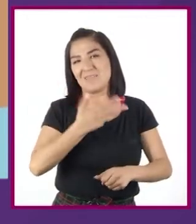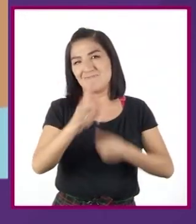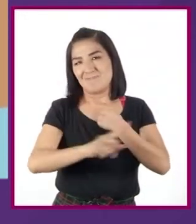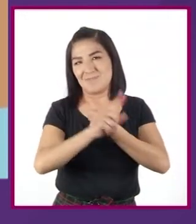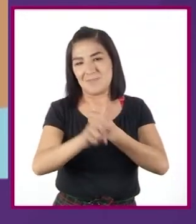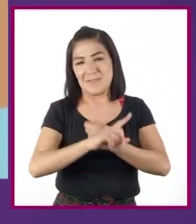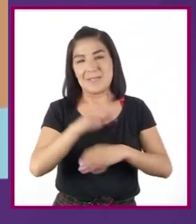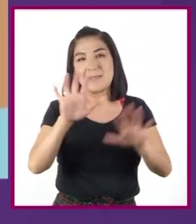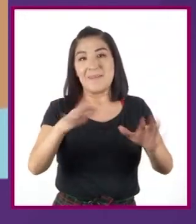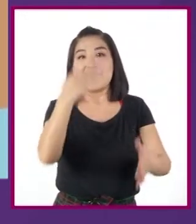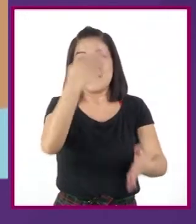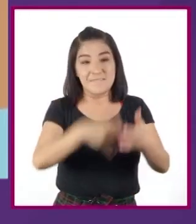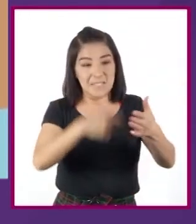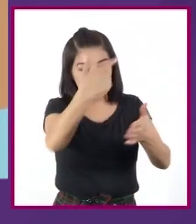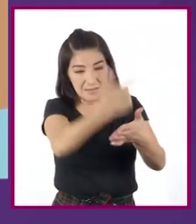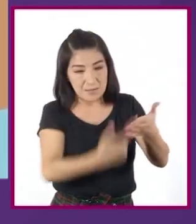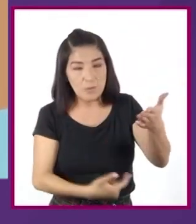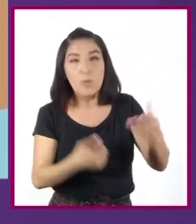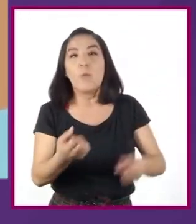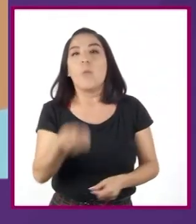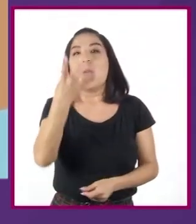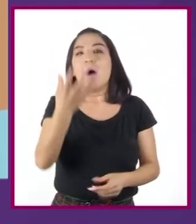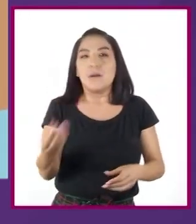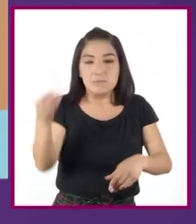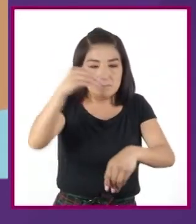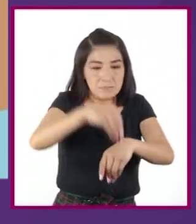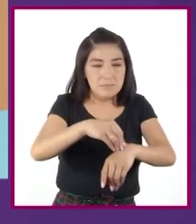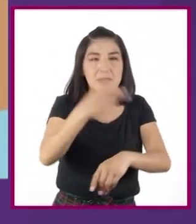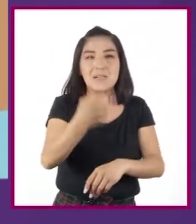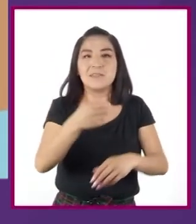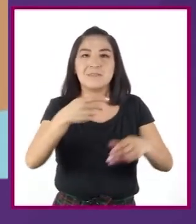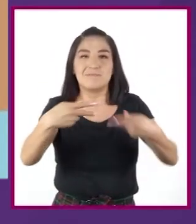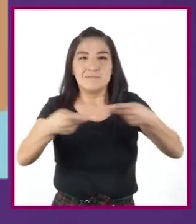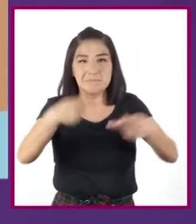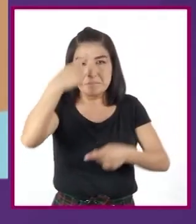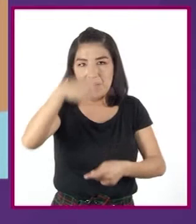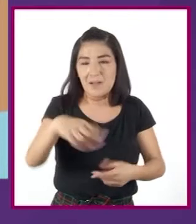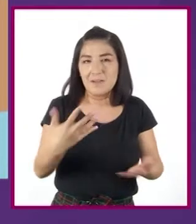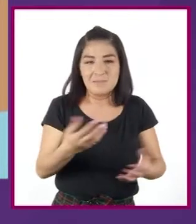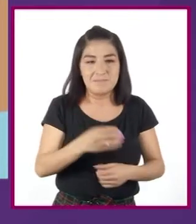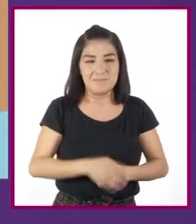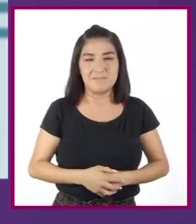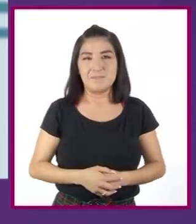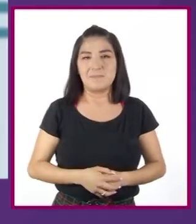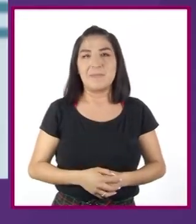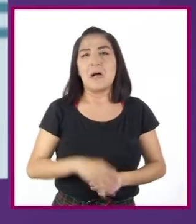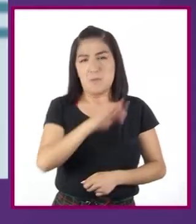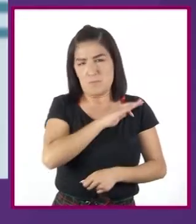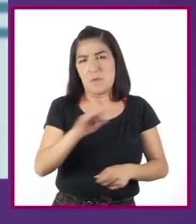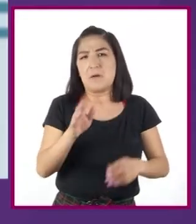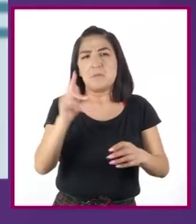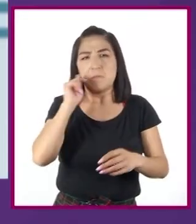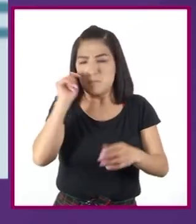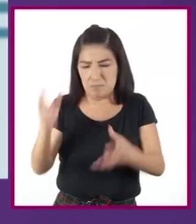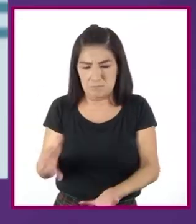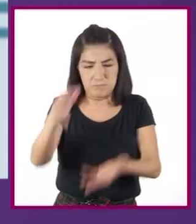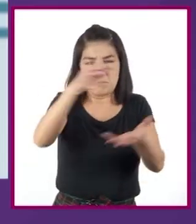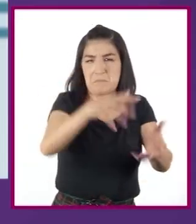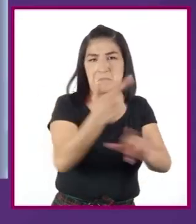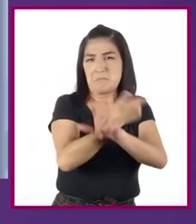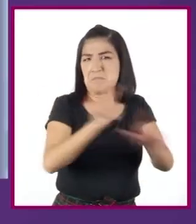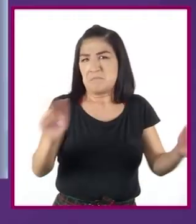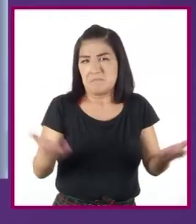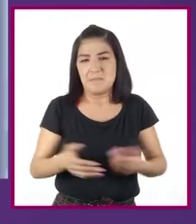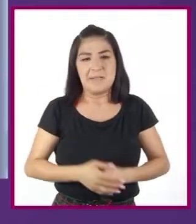me pusiste en la lista las cantidades que necesitábamos de cada ingrediente. Pero podemos poner la cantidad de producto que sea,